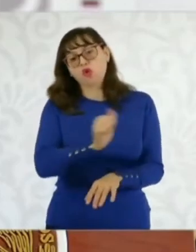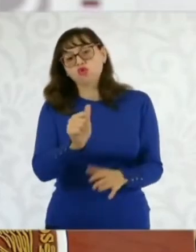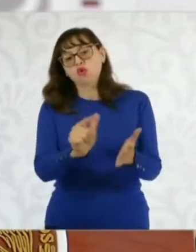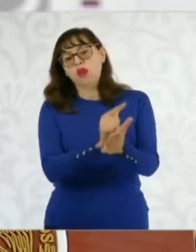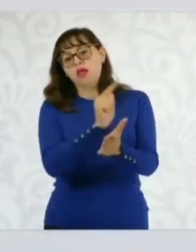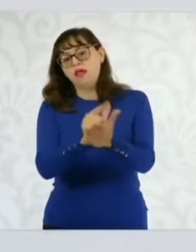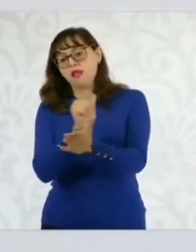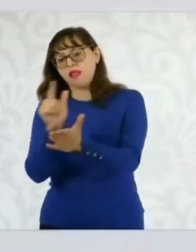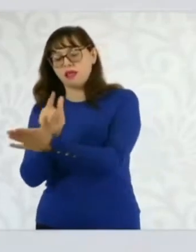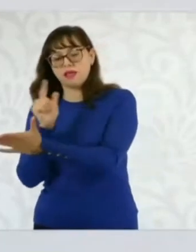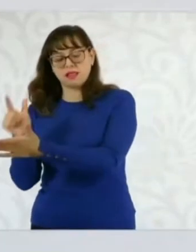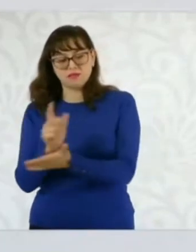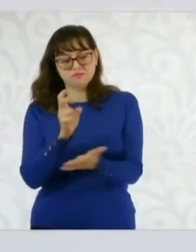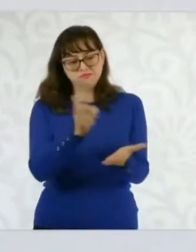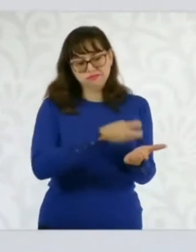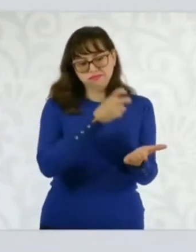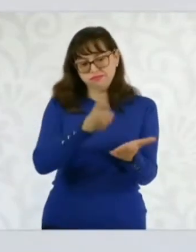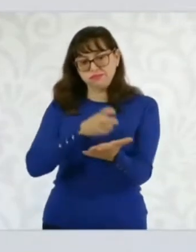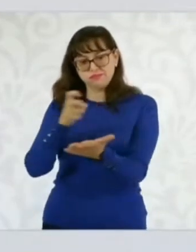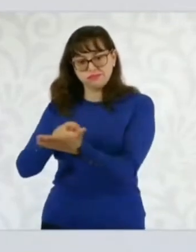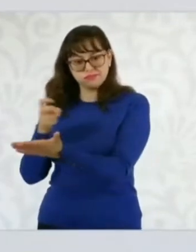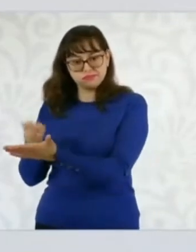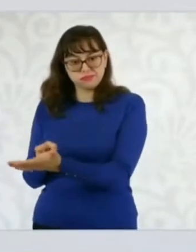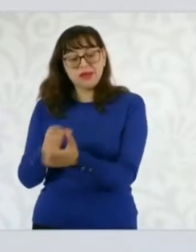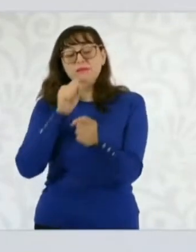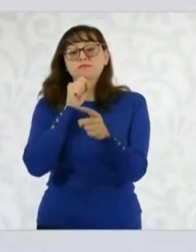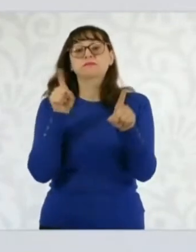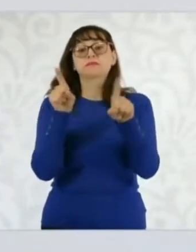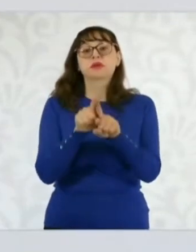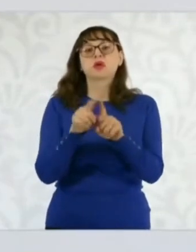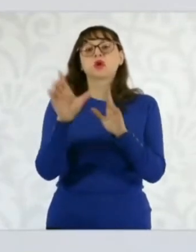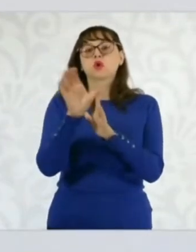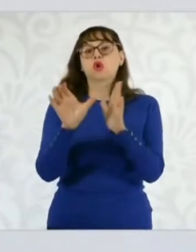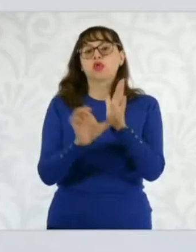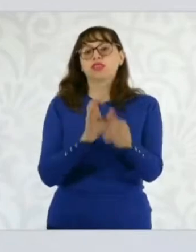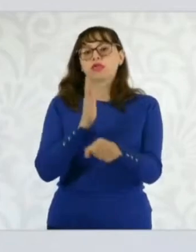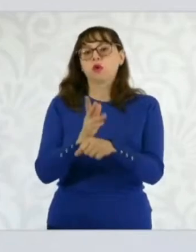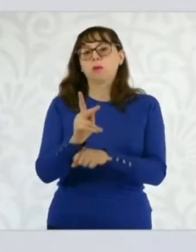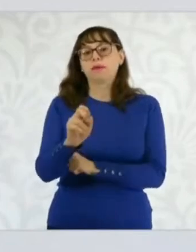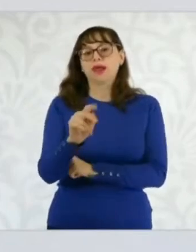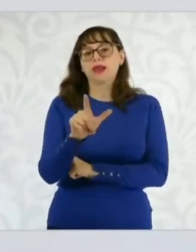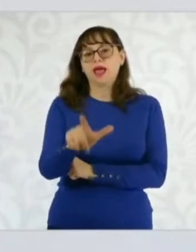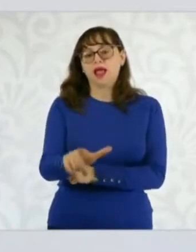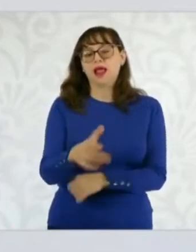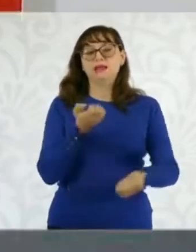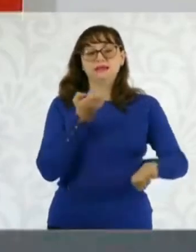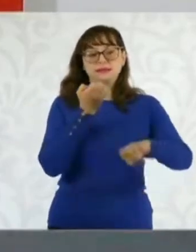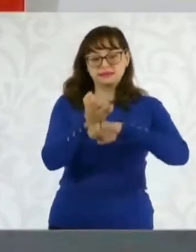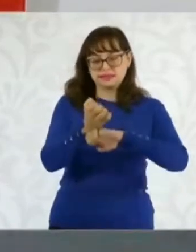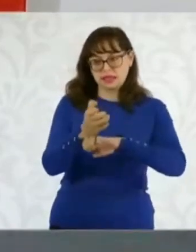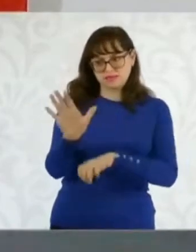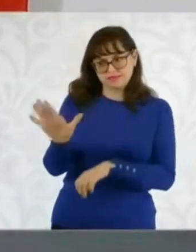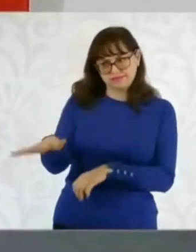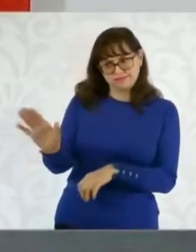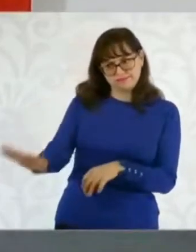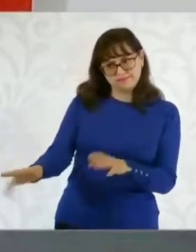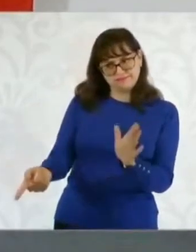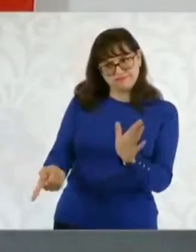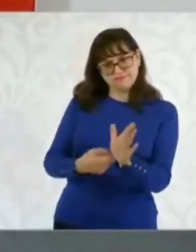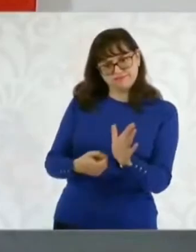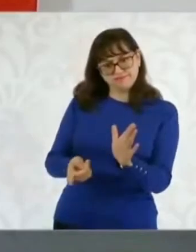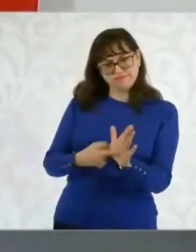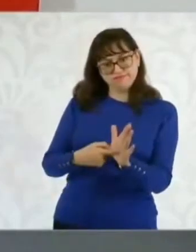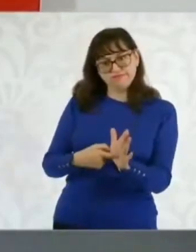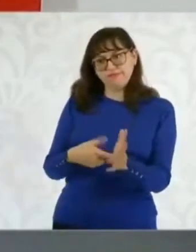leyes, incluido los códigos penales estatales o la orientación desde